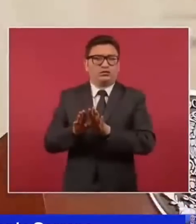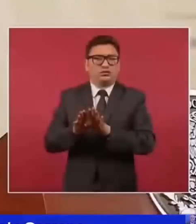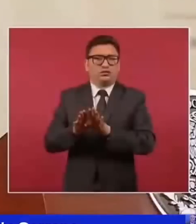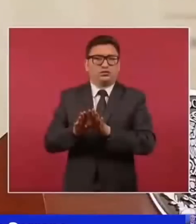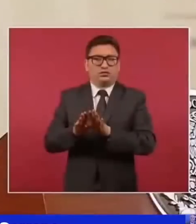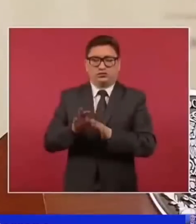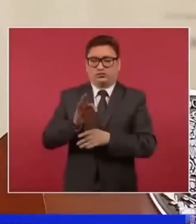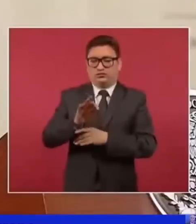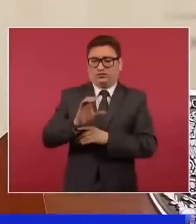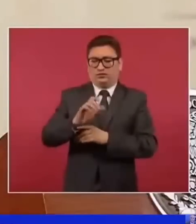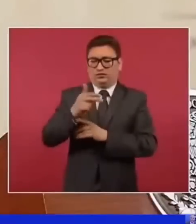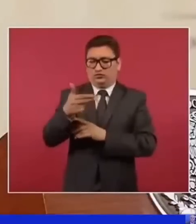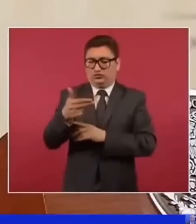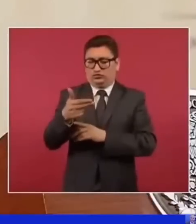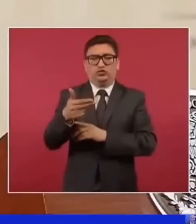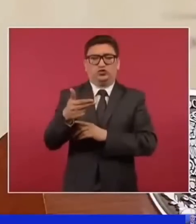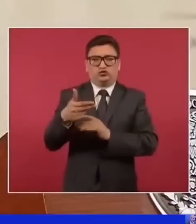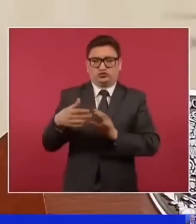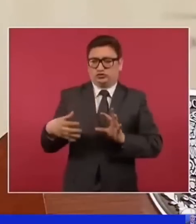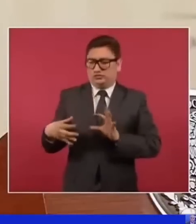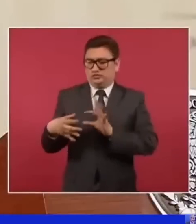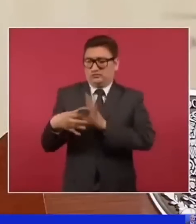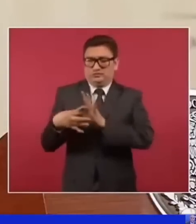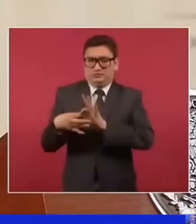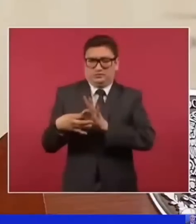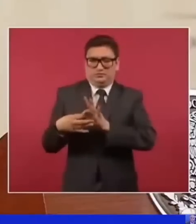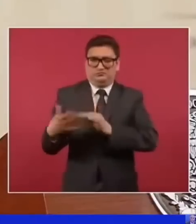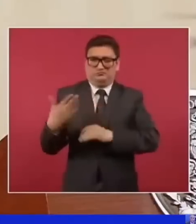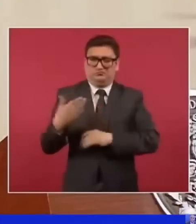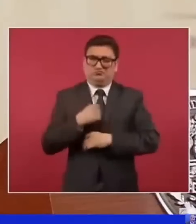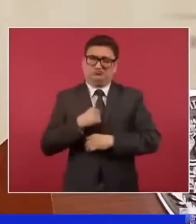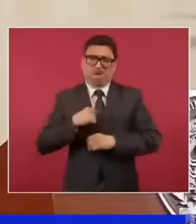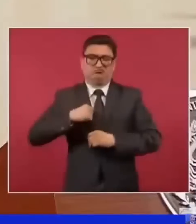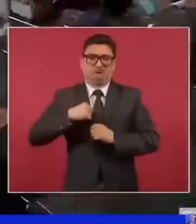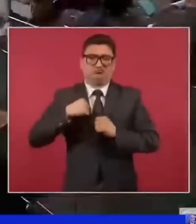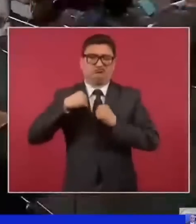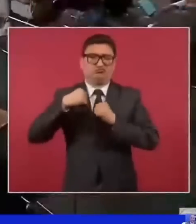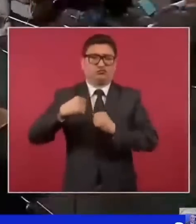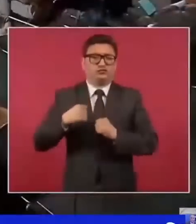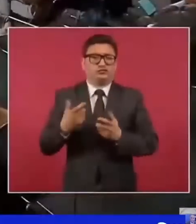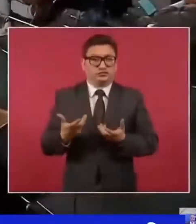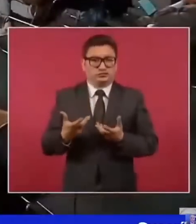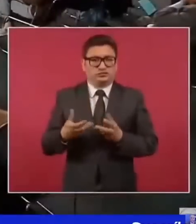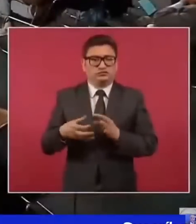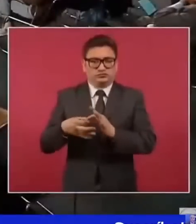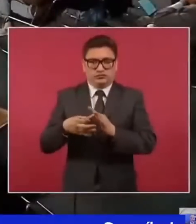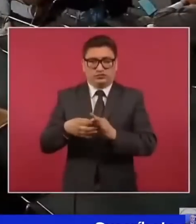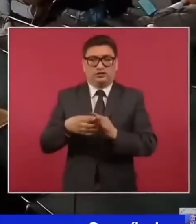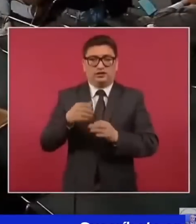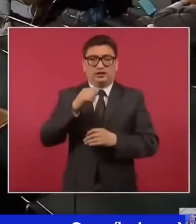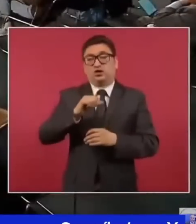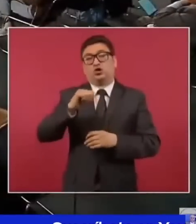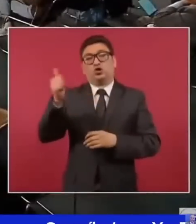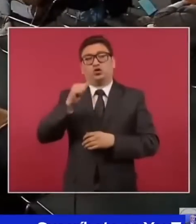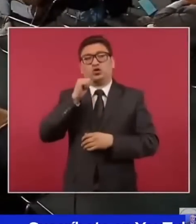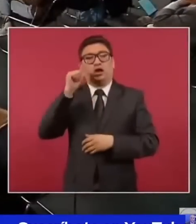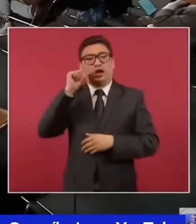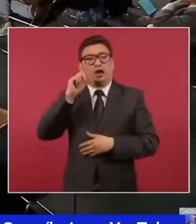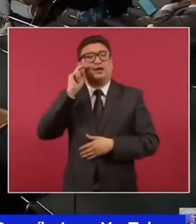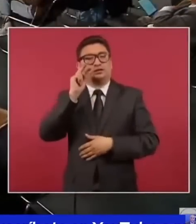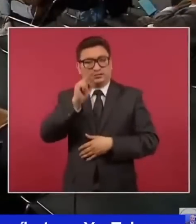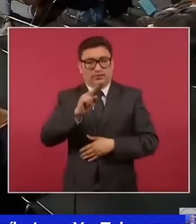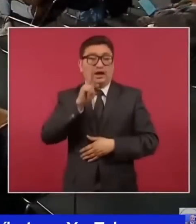de Calderón. Y lo otro, ayer vi, y me gustaría que a ver si lo consigues y